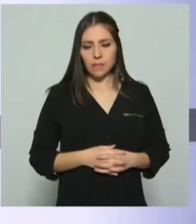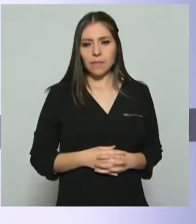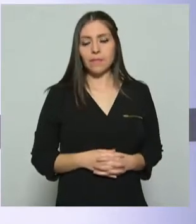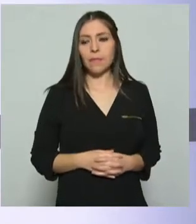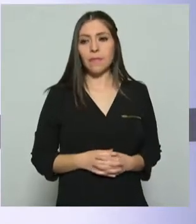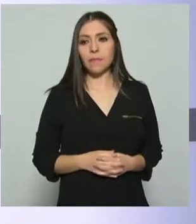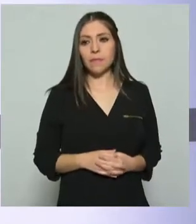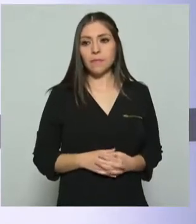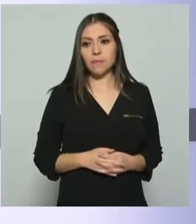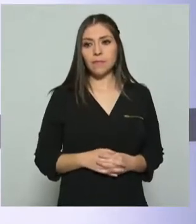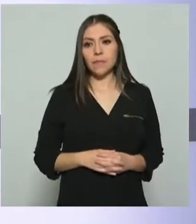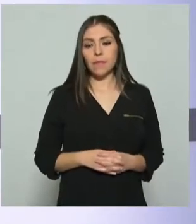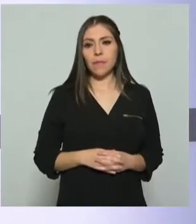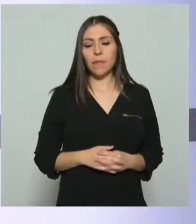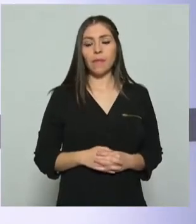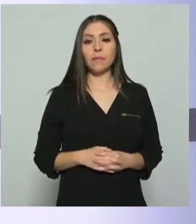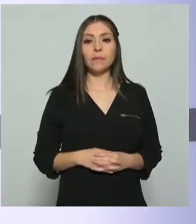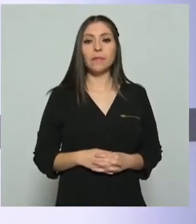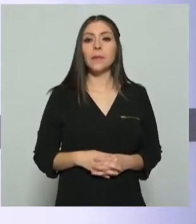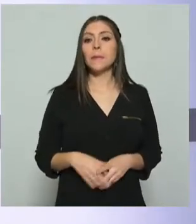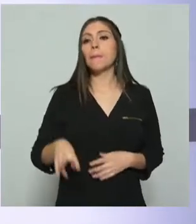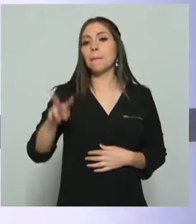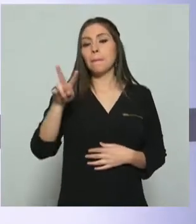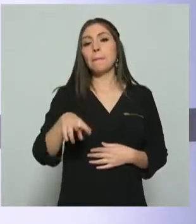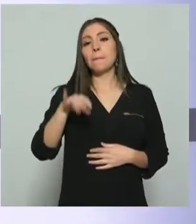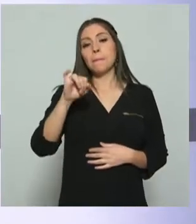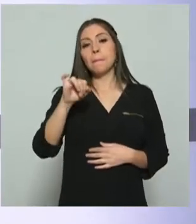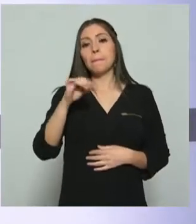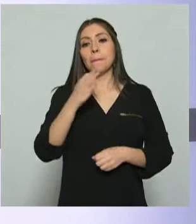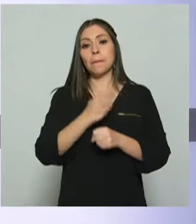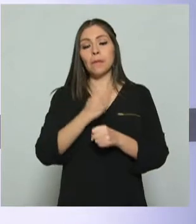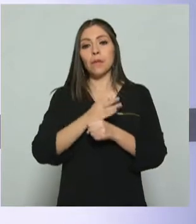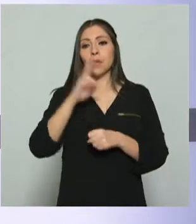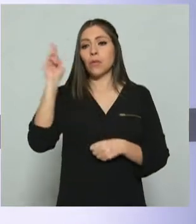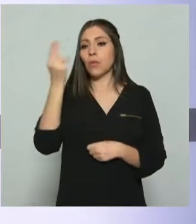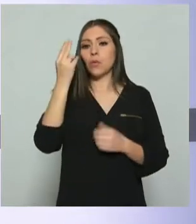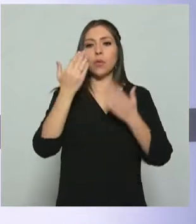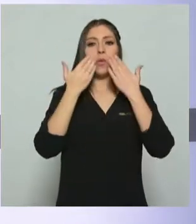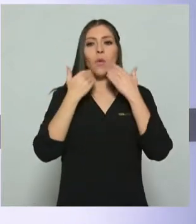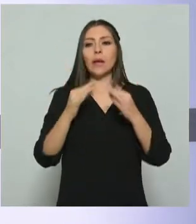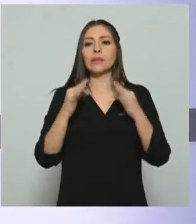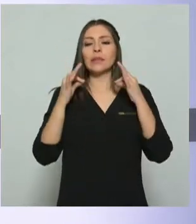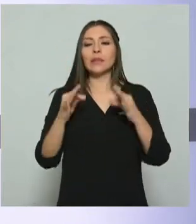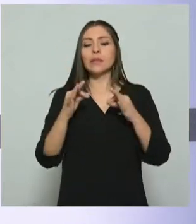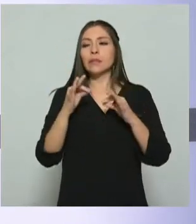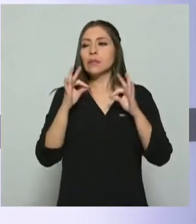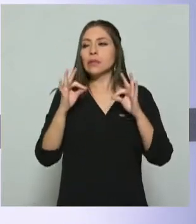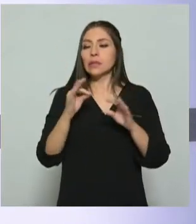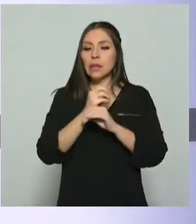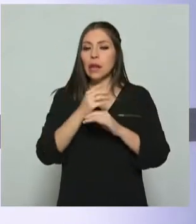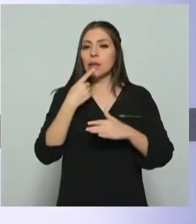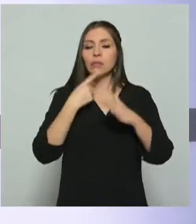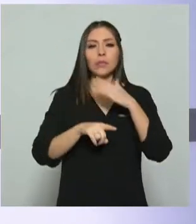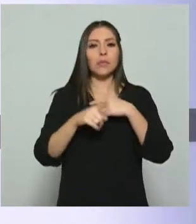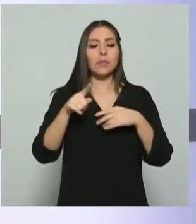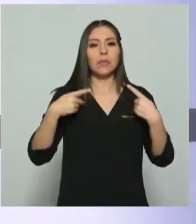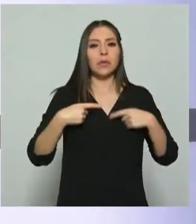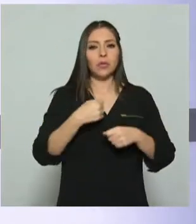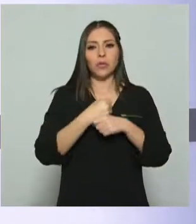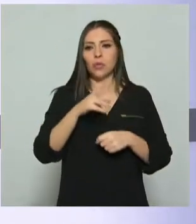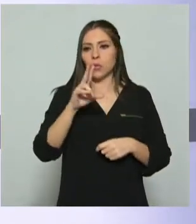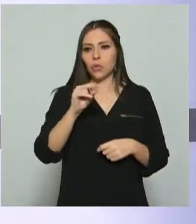conocimiento por el momento o cuando menos denuncias formales de las víctimas, porque cabe destacar que desafortunadamente